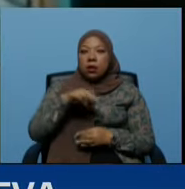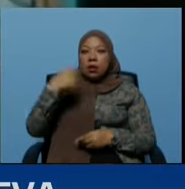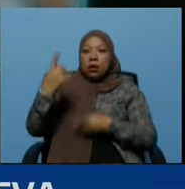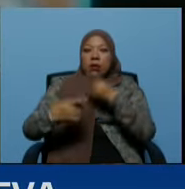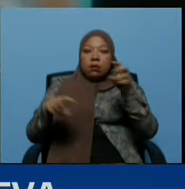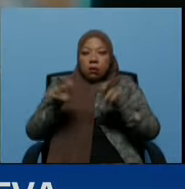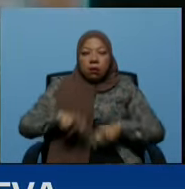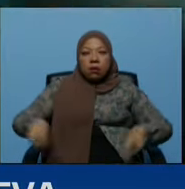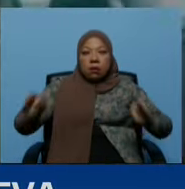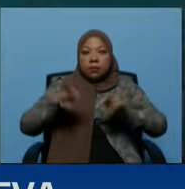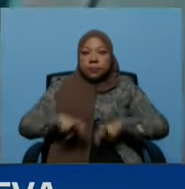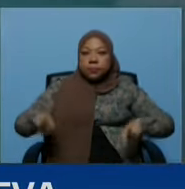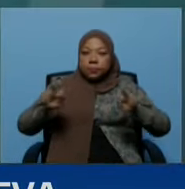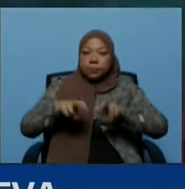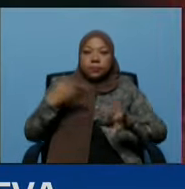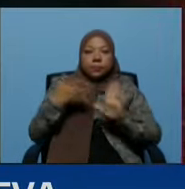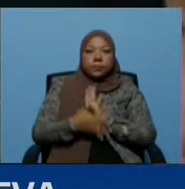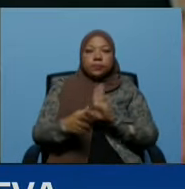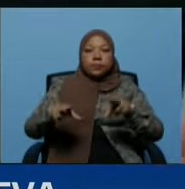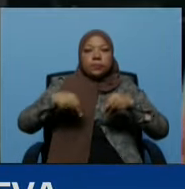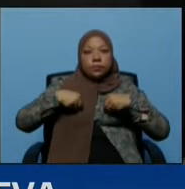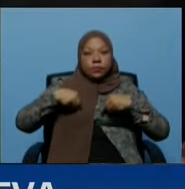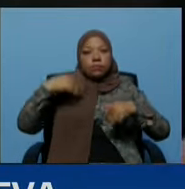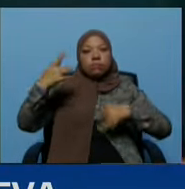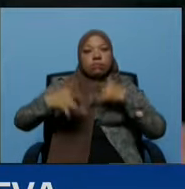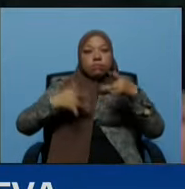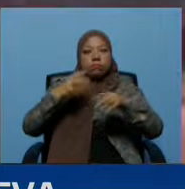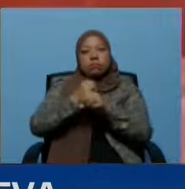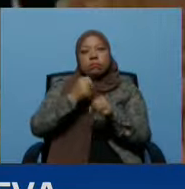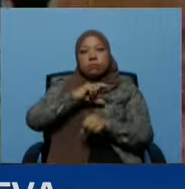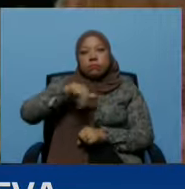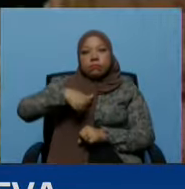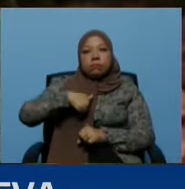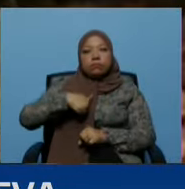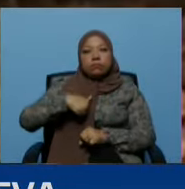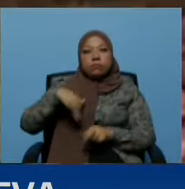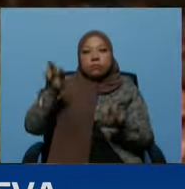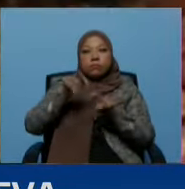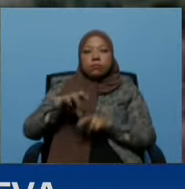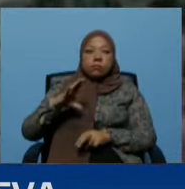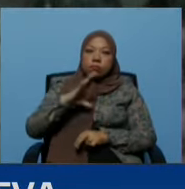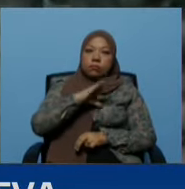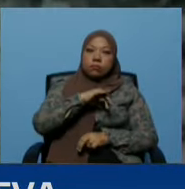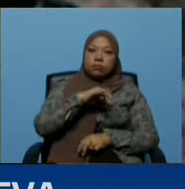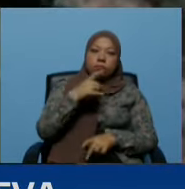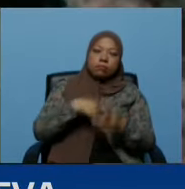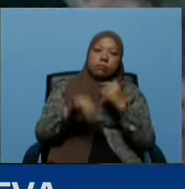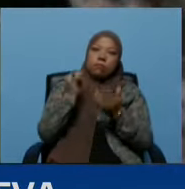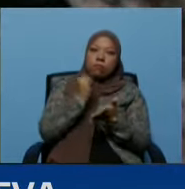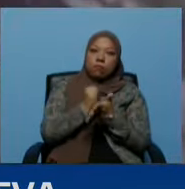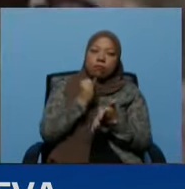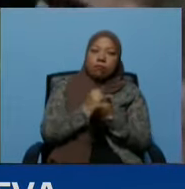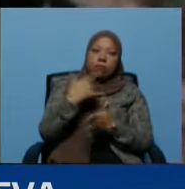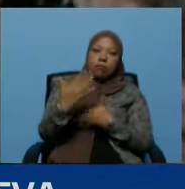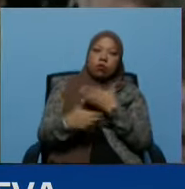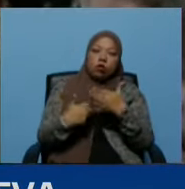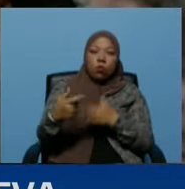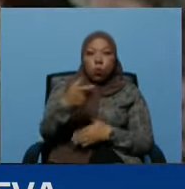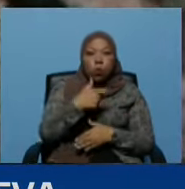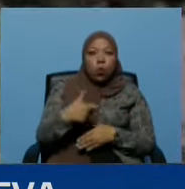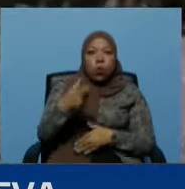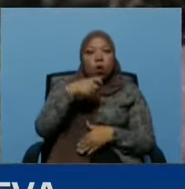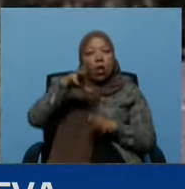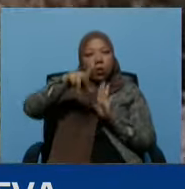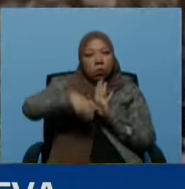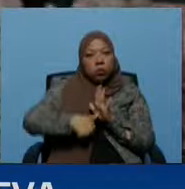de investigación, se ha obtenido elementos de interés criminalístico que ha permitido la identificación, búsqueda y